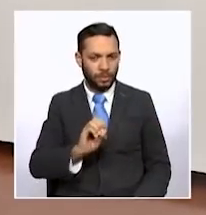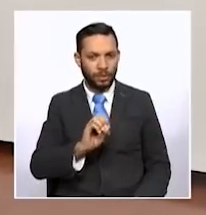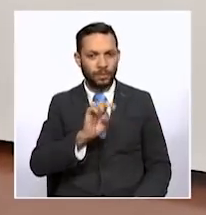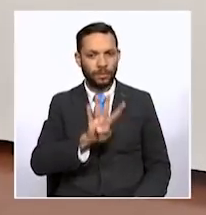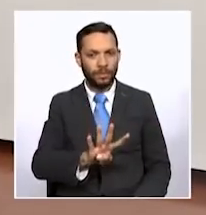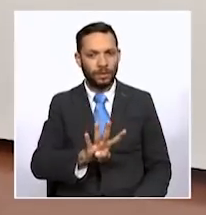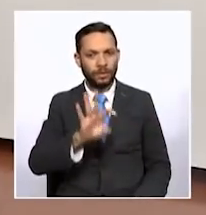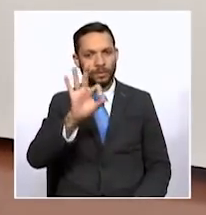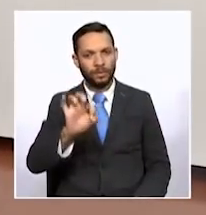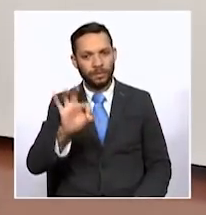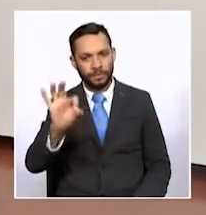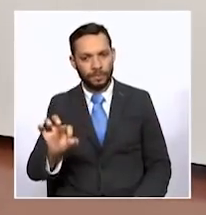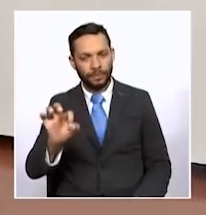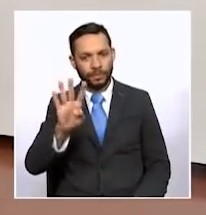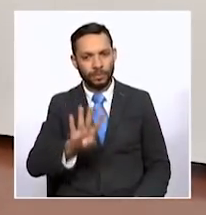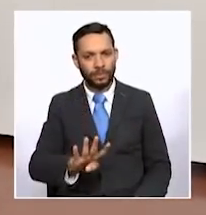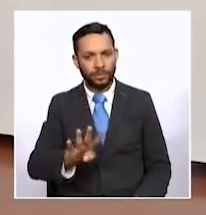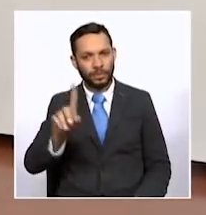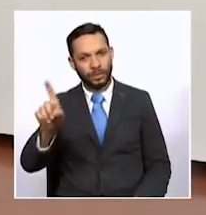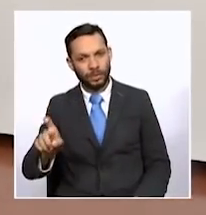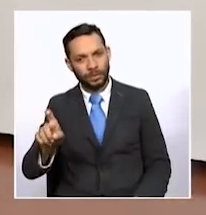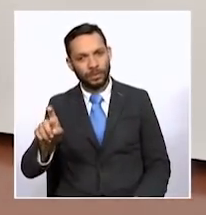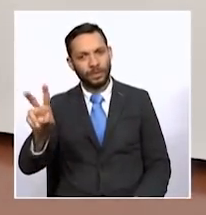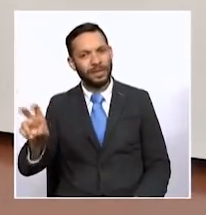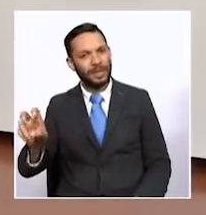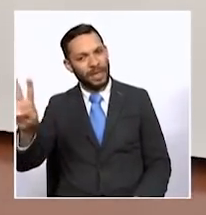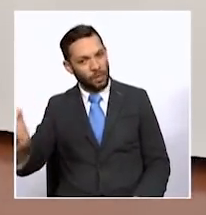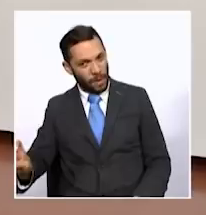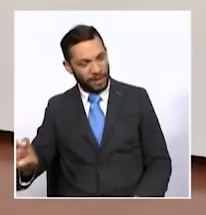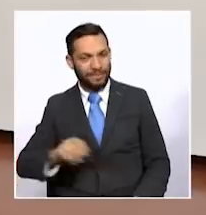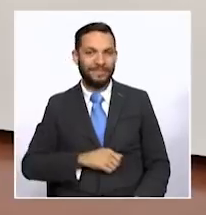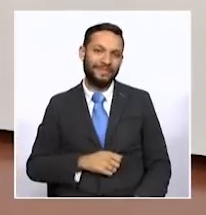300-488. 4670, no me acuerdo el último número.